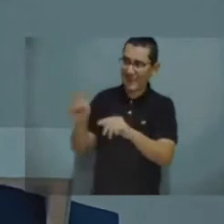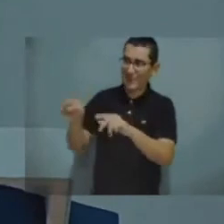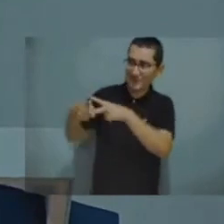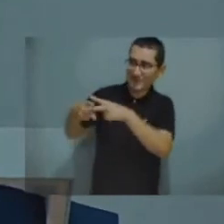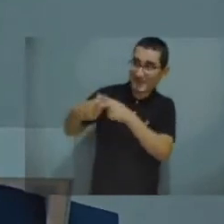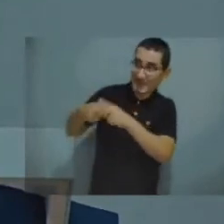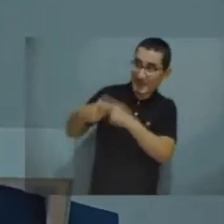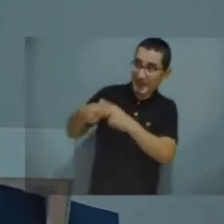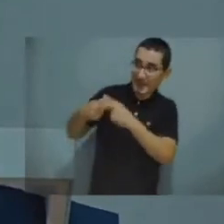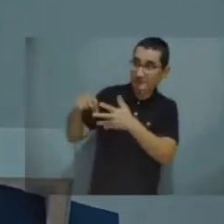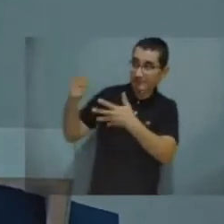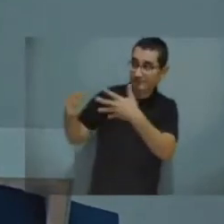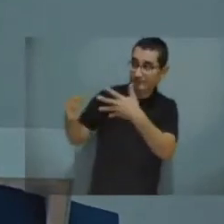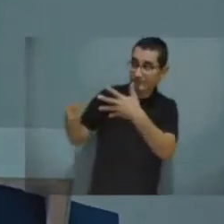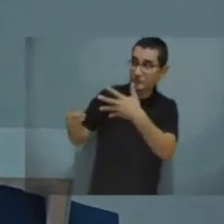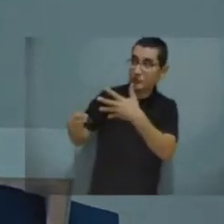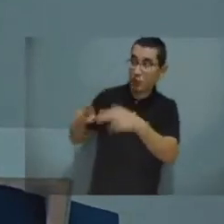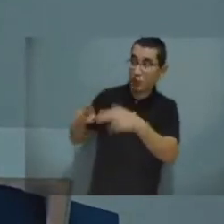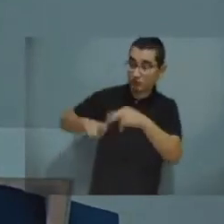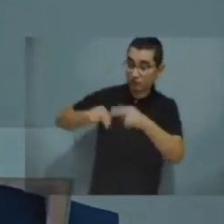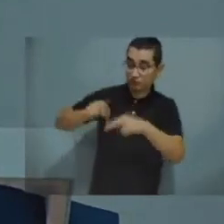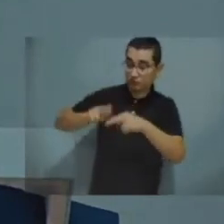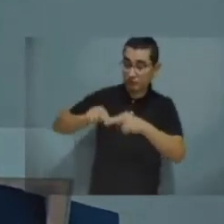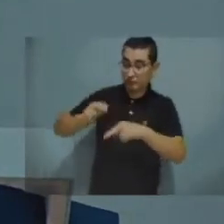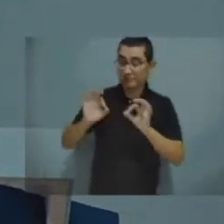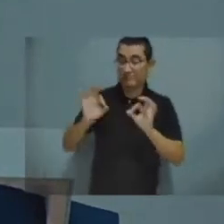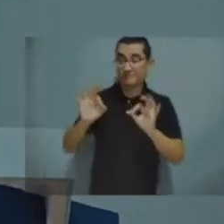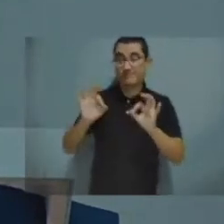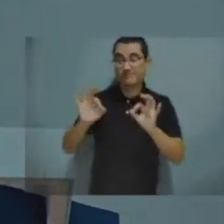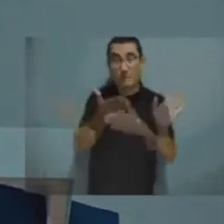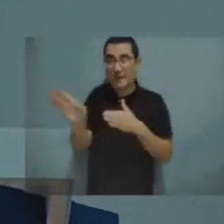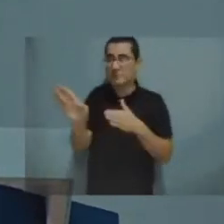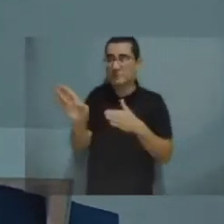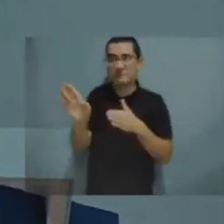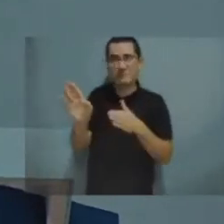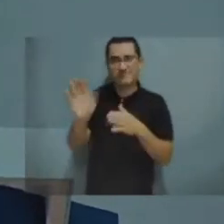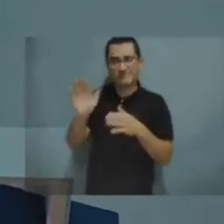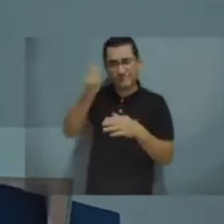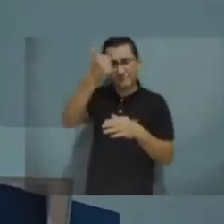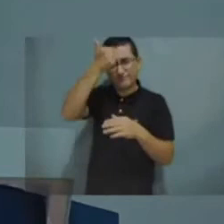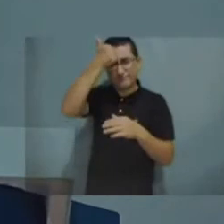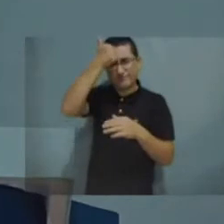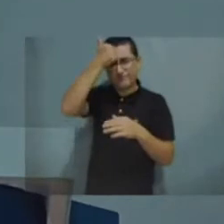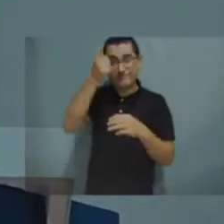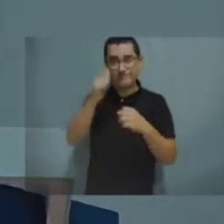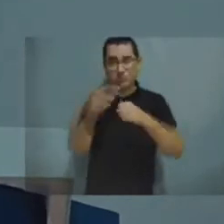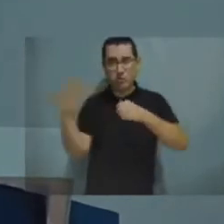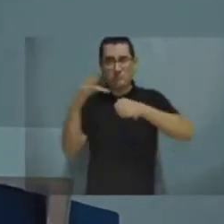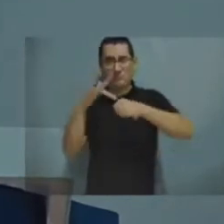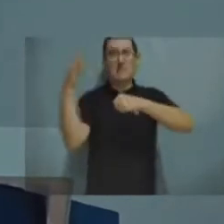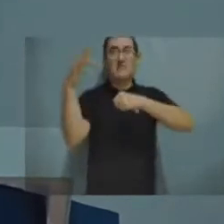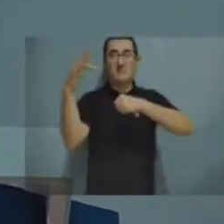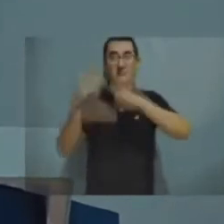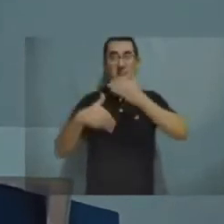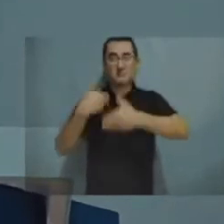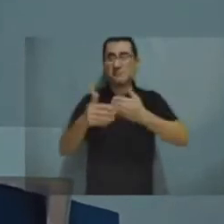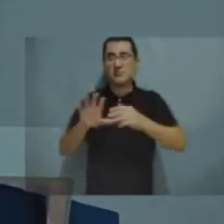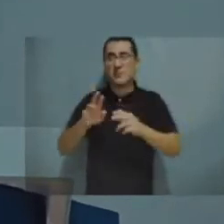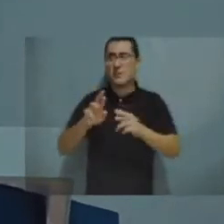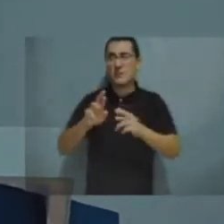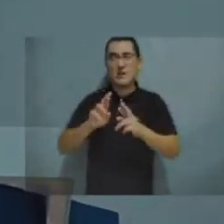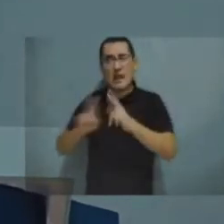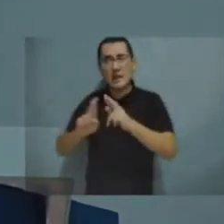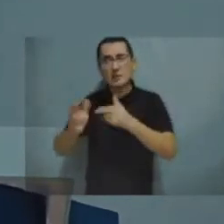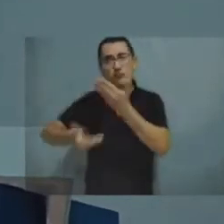plan maestro de espectro y desde la ANE nuestro interés es continuar fortaleciendo el relacionamiento con nuestros grupos de intereses, particularmente